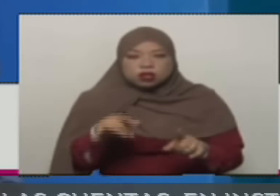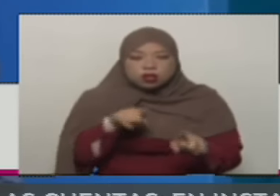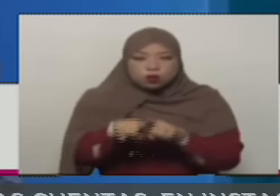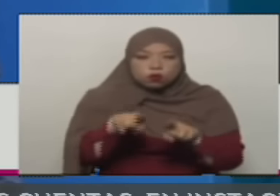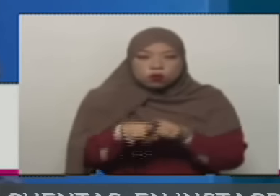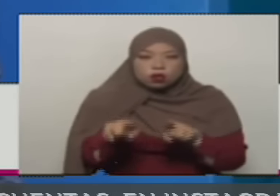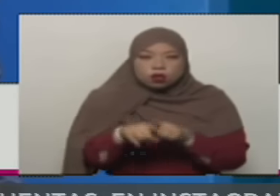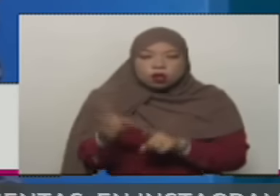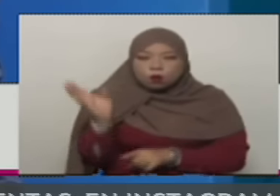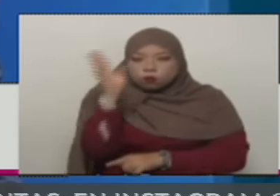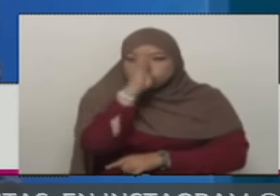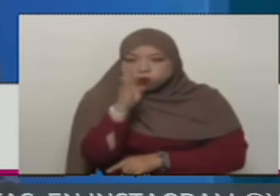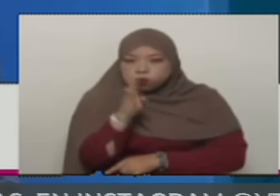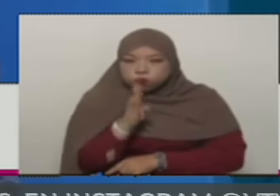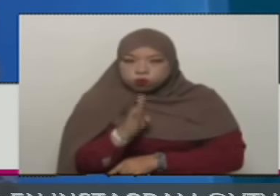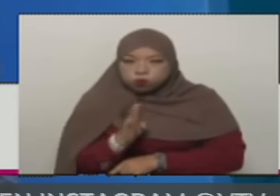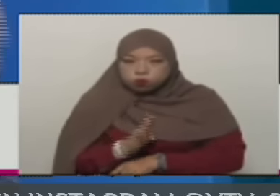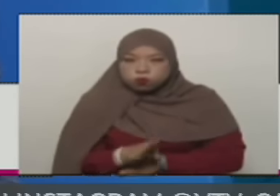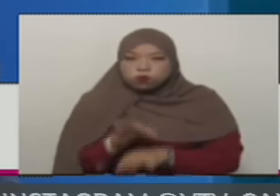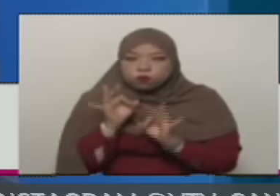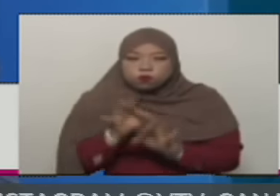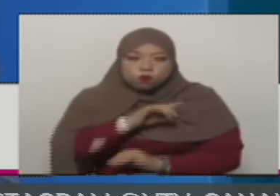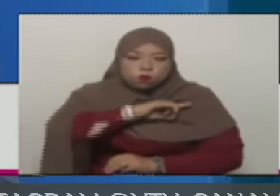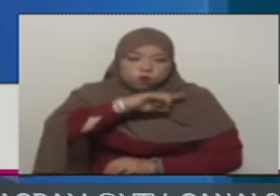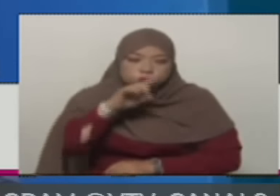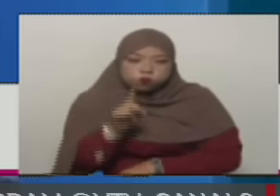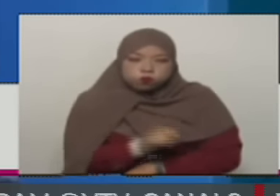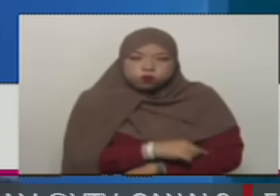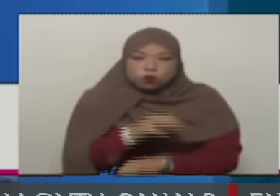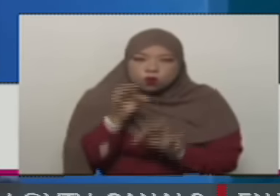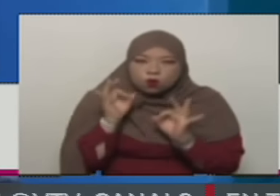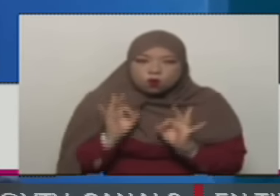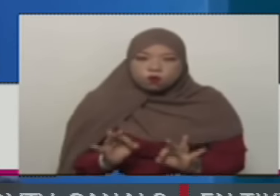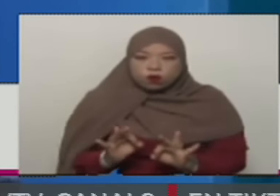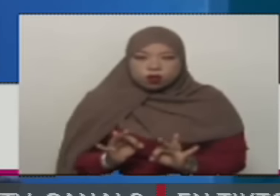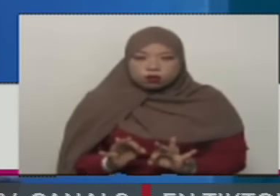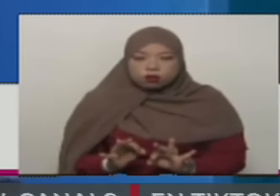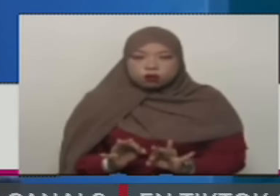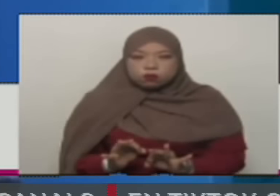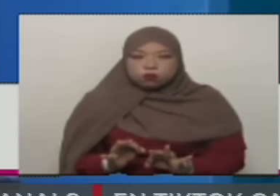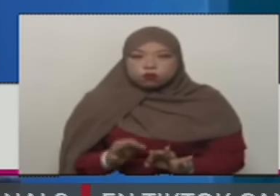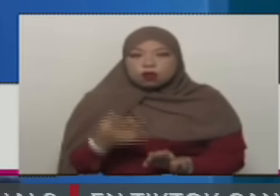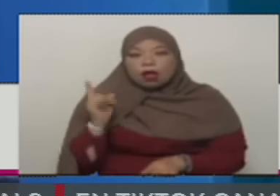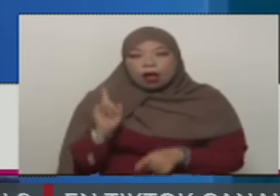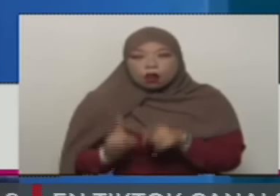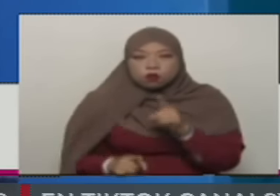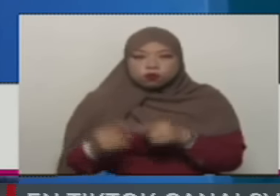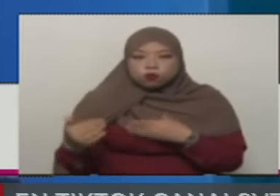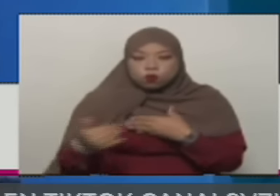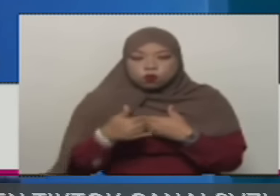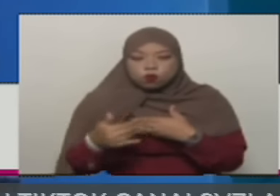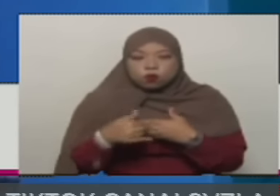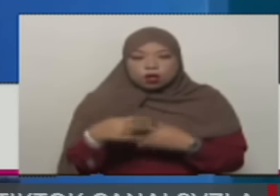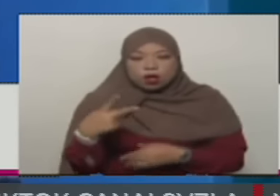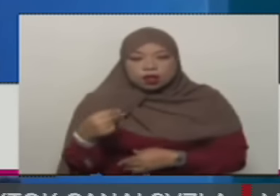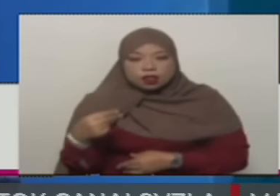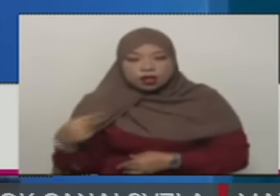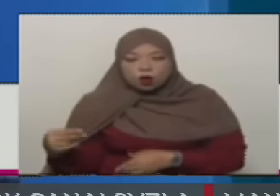por Brasil muy fuertes. Sabemos que también hay conspiraciones contra la Nicaragua